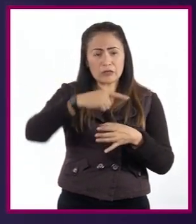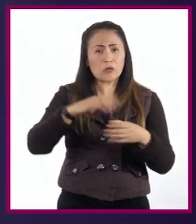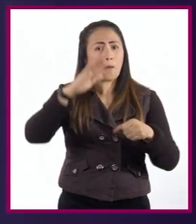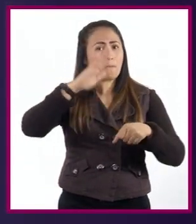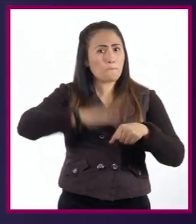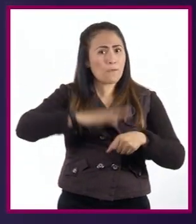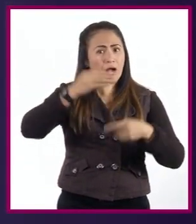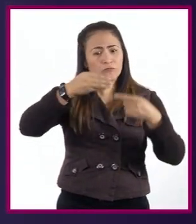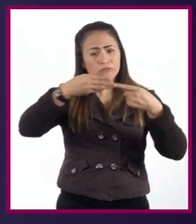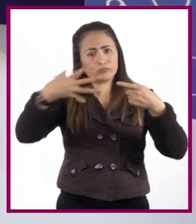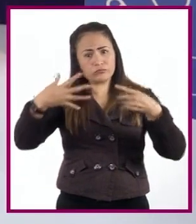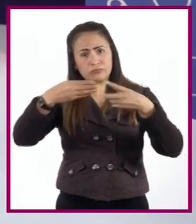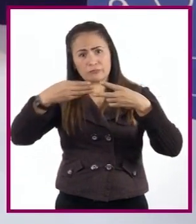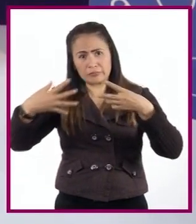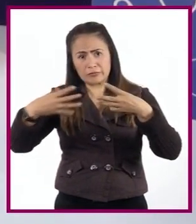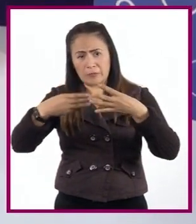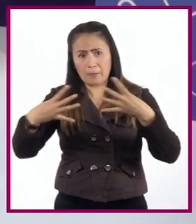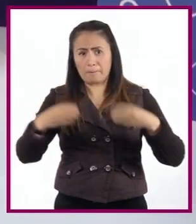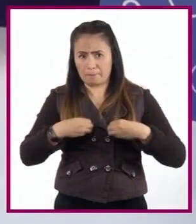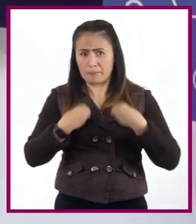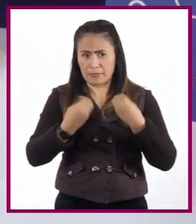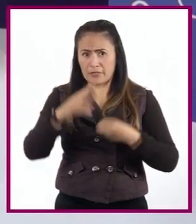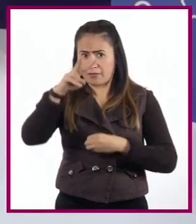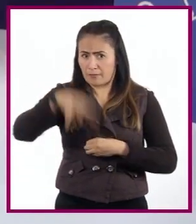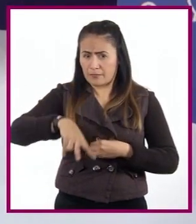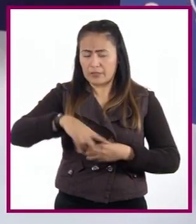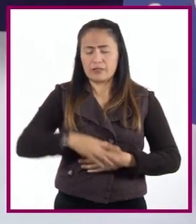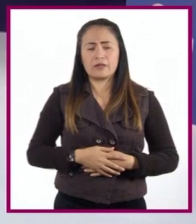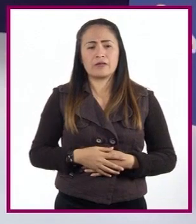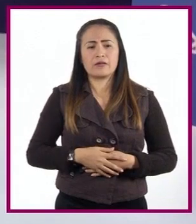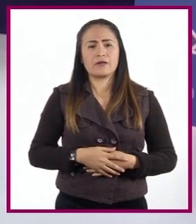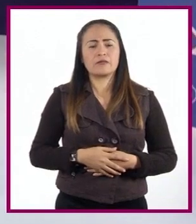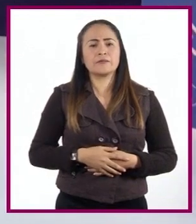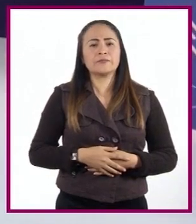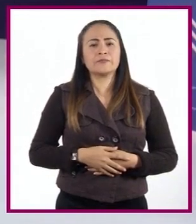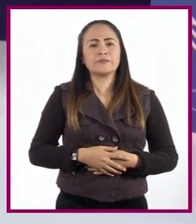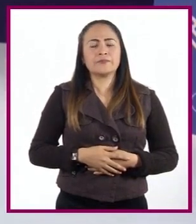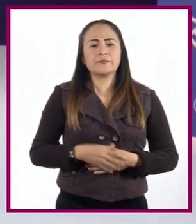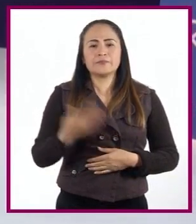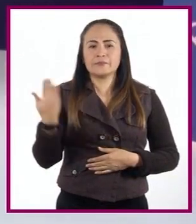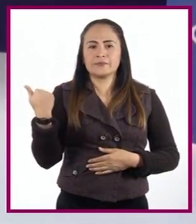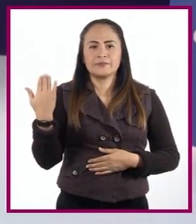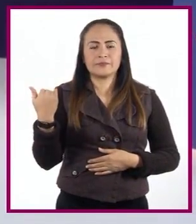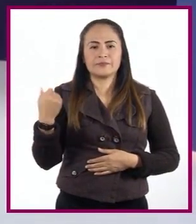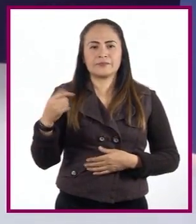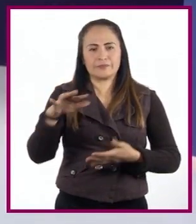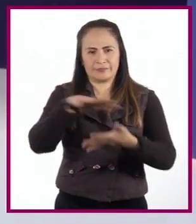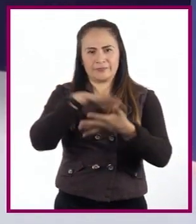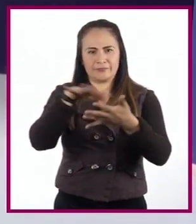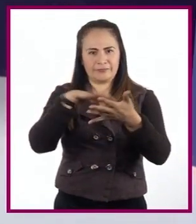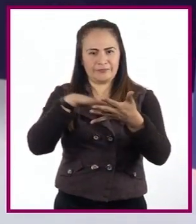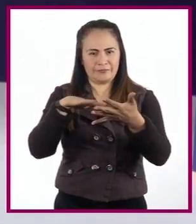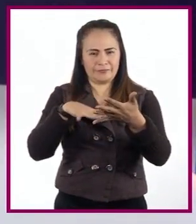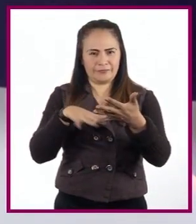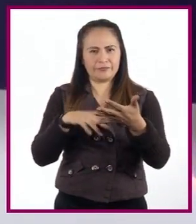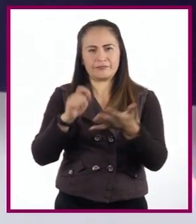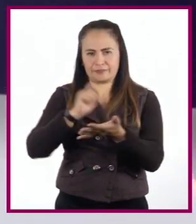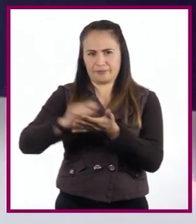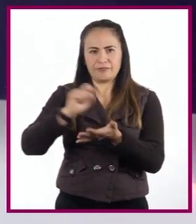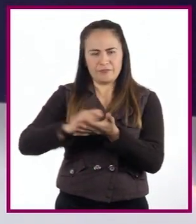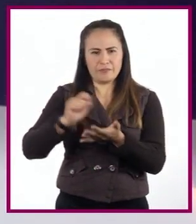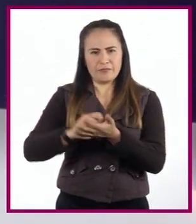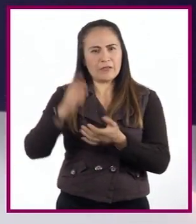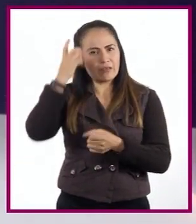más en la realidad. Por ejemplo, en la nota informativa que acabamos de leer, en la redacción se indica que el